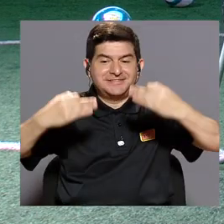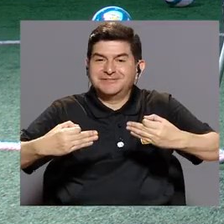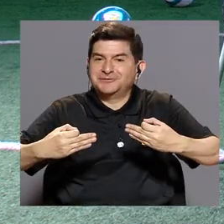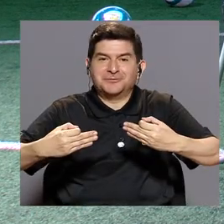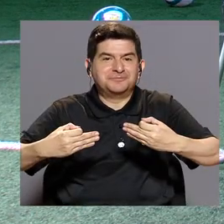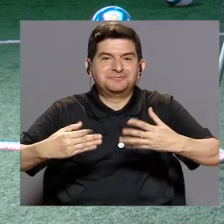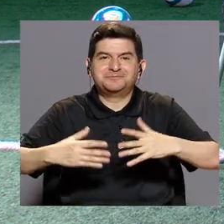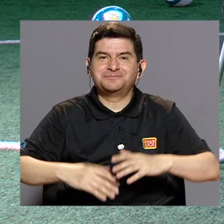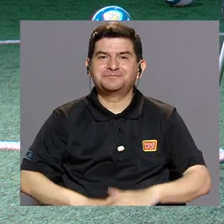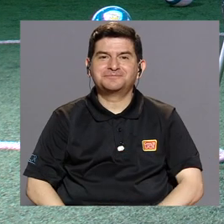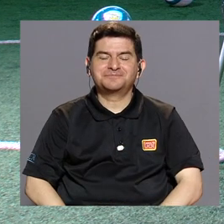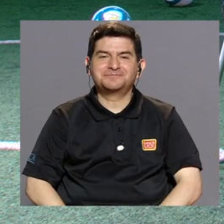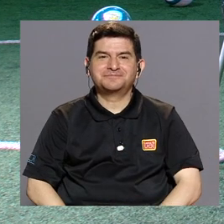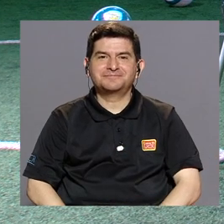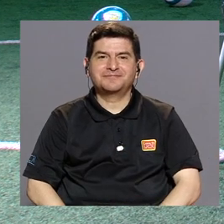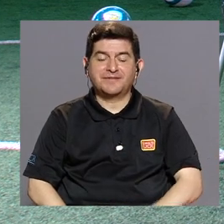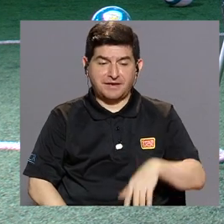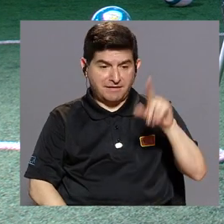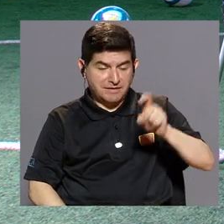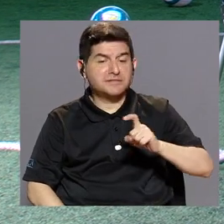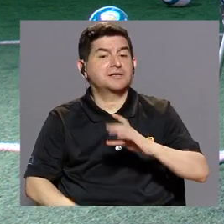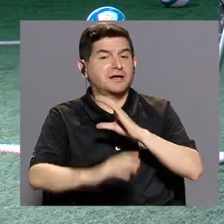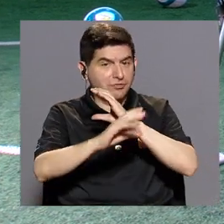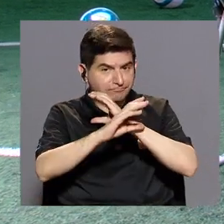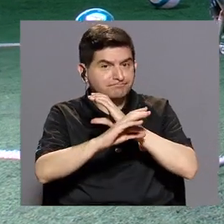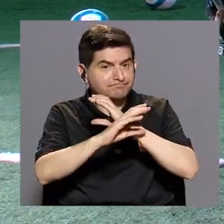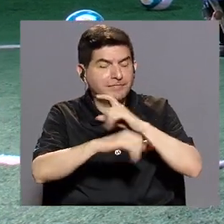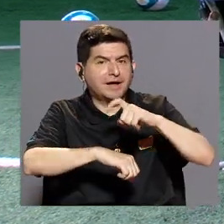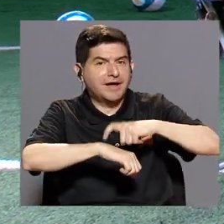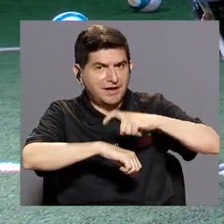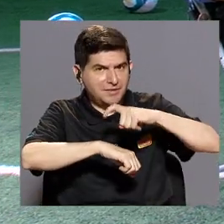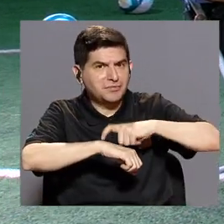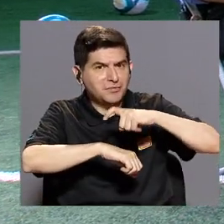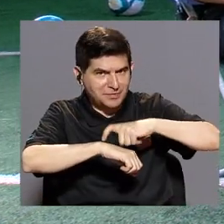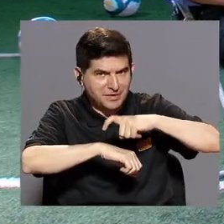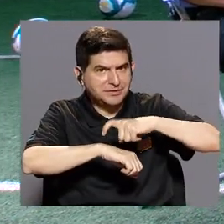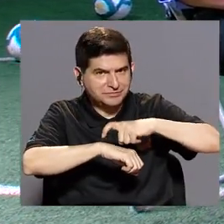decisión y pues tenemos que tener mucho cuidado a la hora